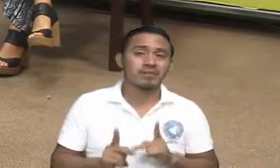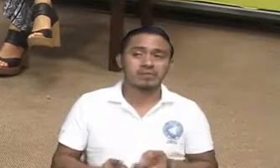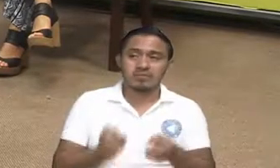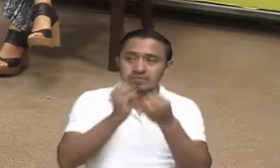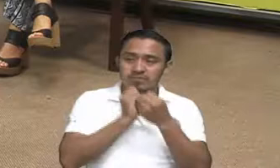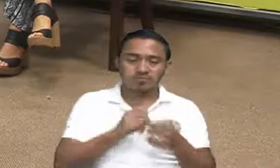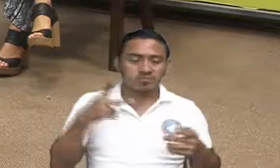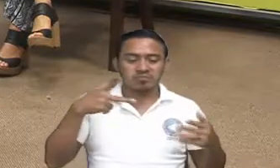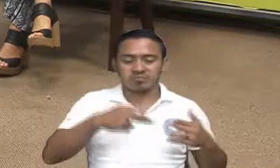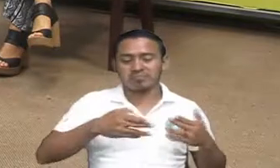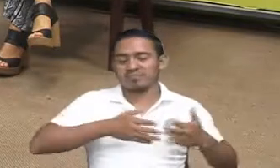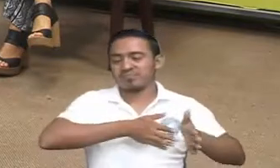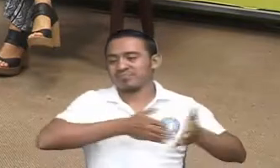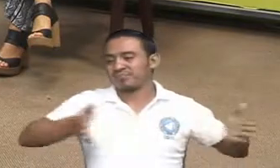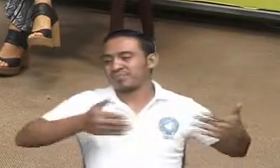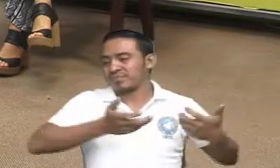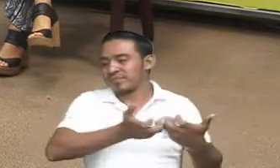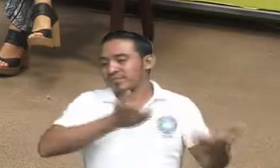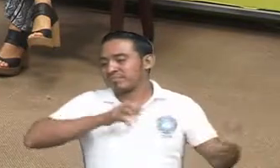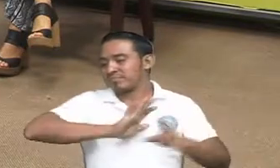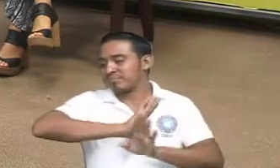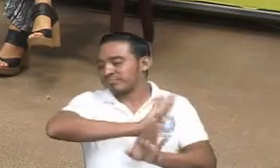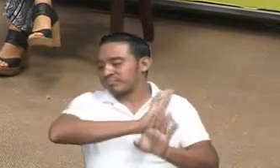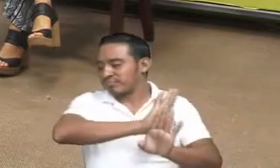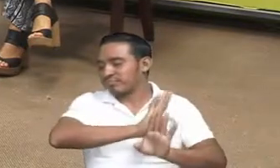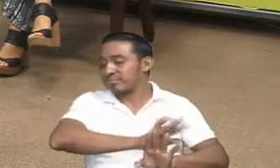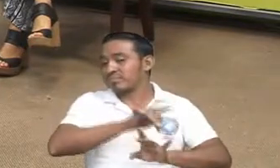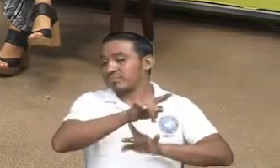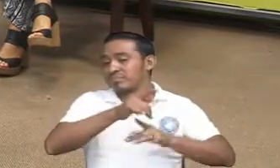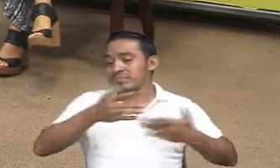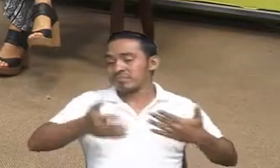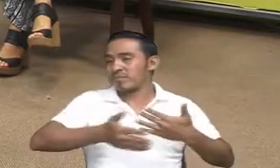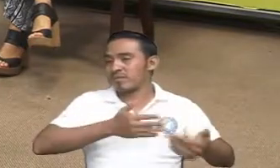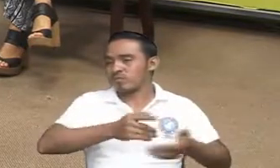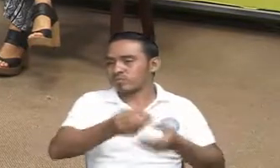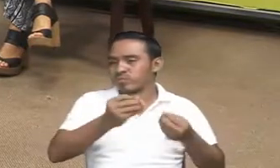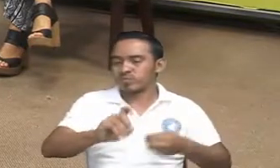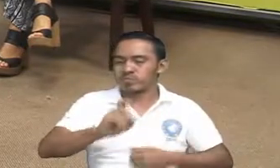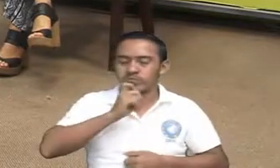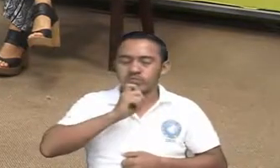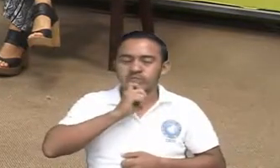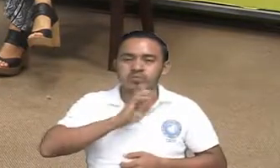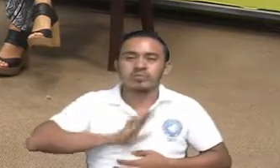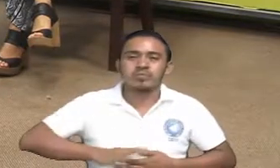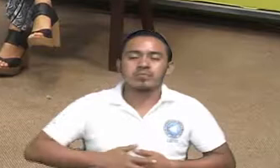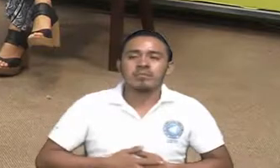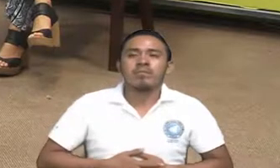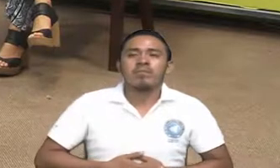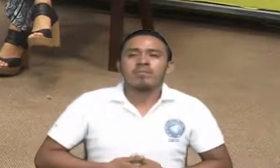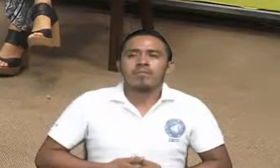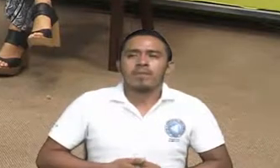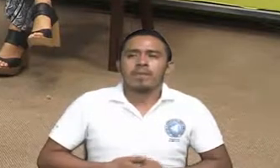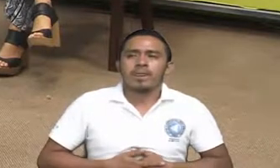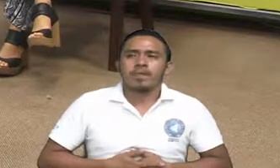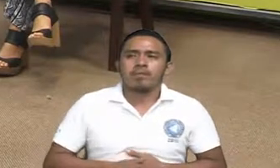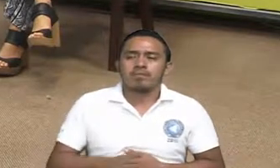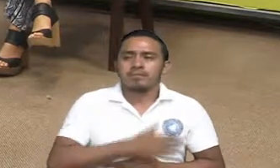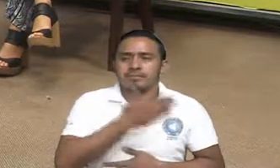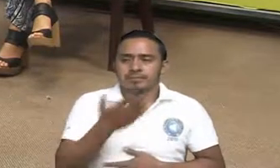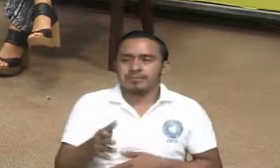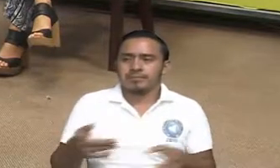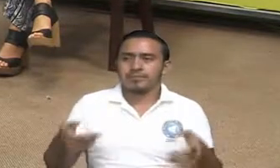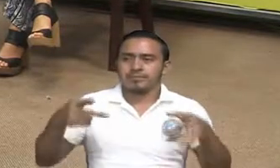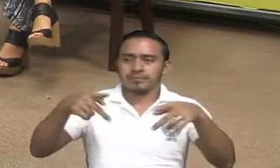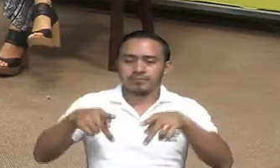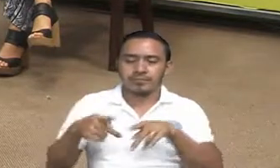quiso tener esa relación con él o con ella porque ya no lo soportaba. Uh-huh. Se viene y se encuentra